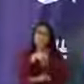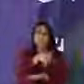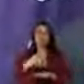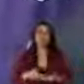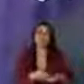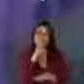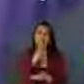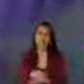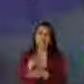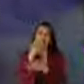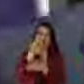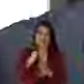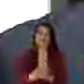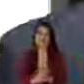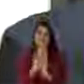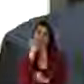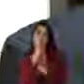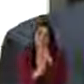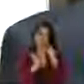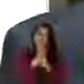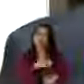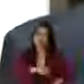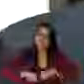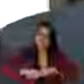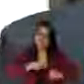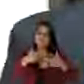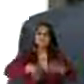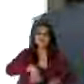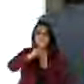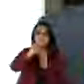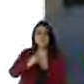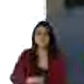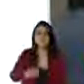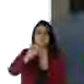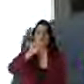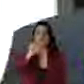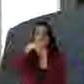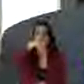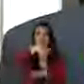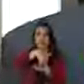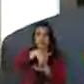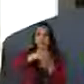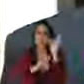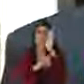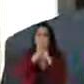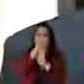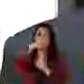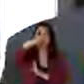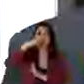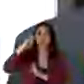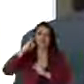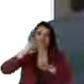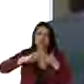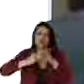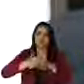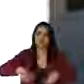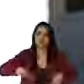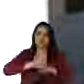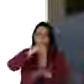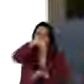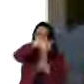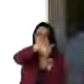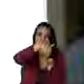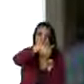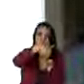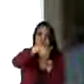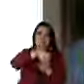3 años de gestión, hemos ya inaugurado 101 guaguacentros de desarrollo infantil comunitario, a través de los cuales estamos atendiendo a